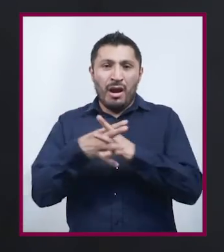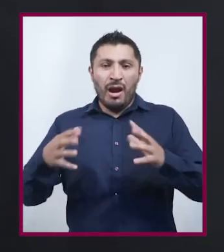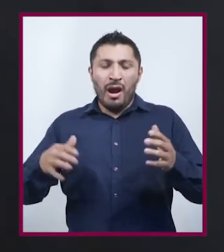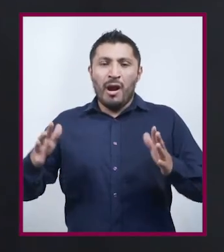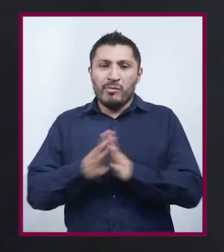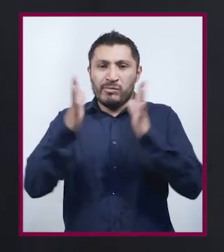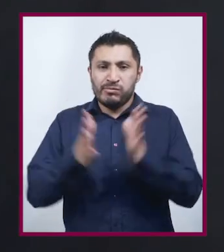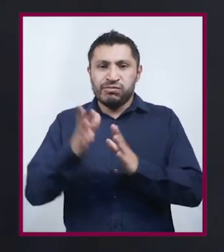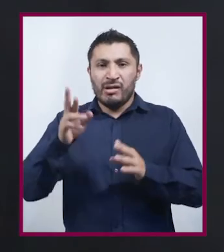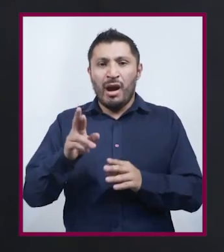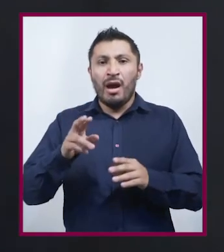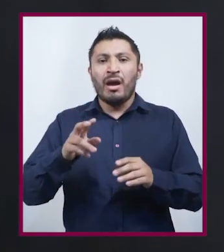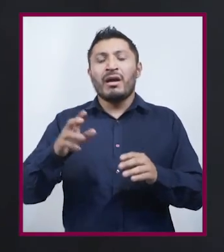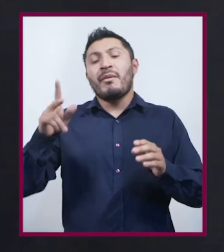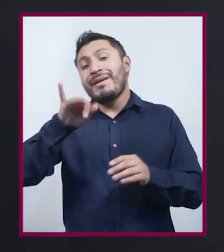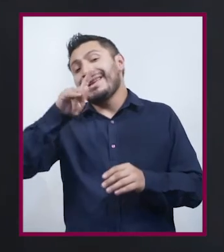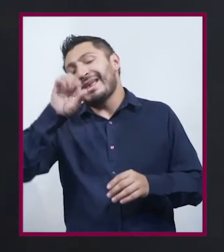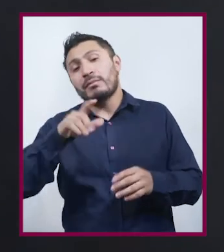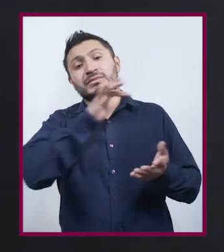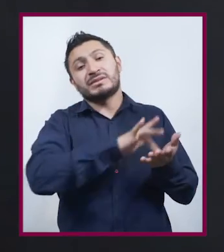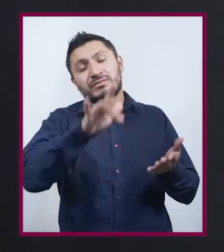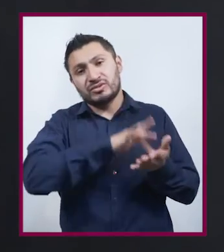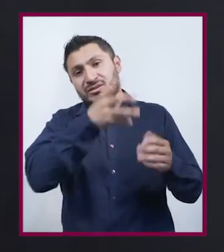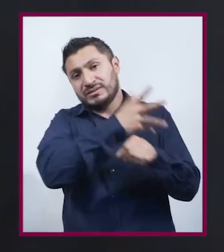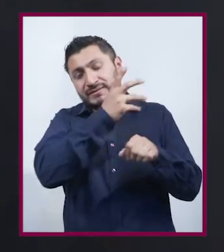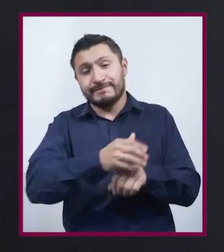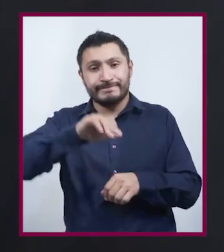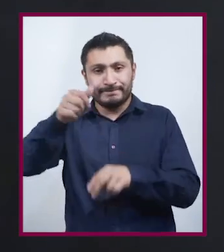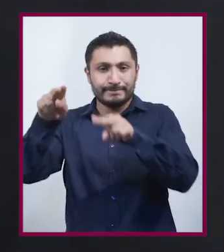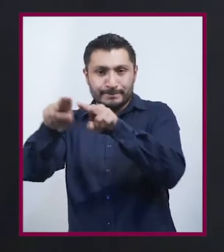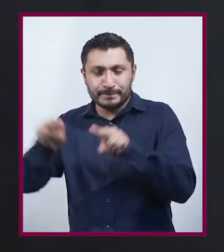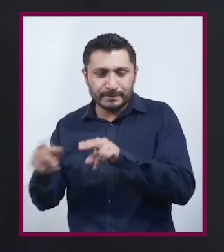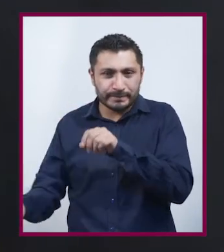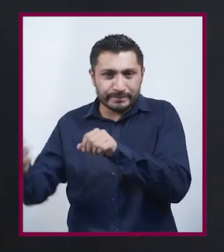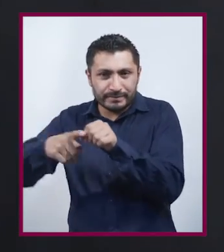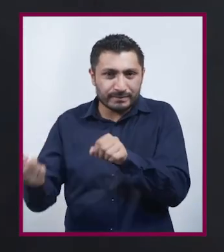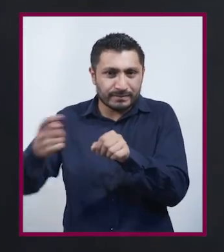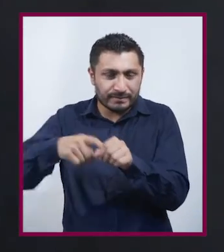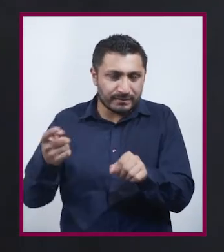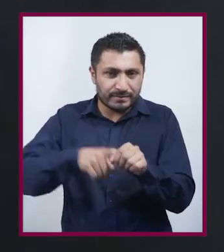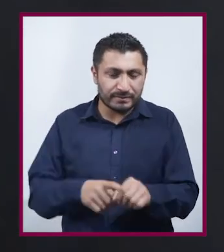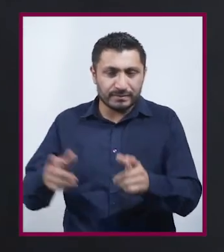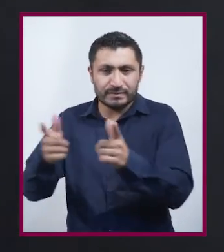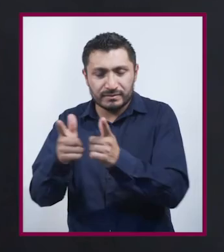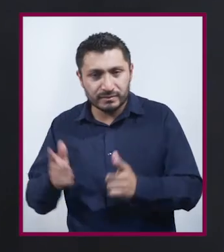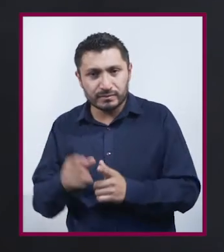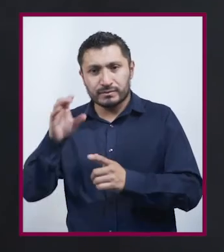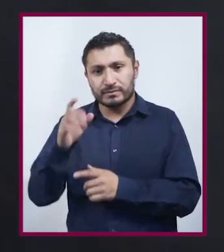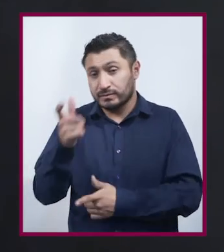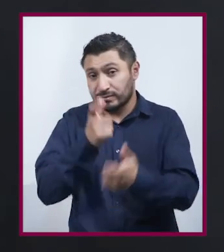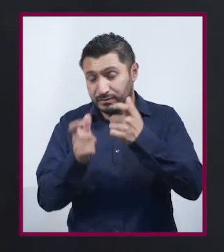la República de Vietnam, apoyada por Estados Unidos de América, y otras naciones aliadas pertenecientes al bloque